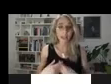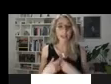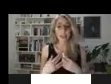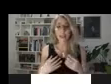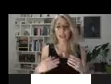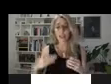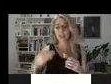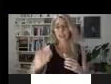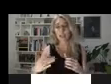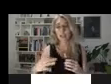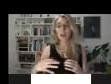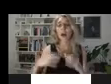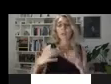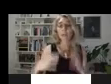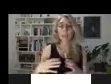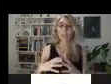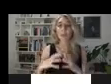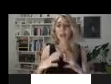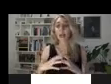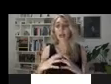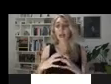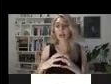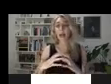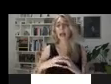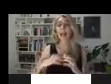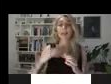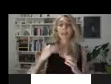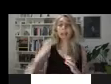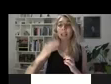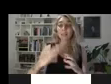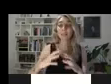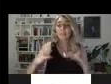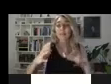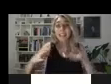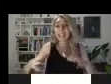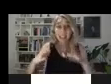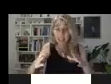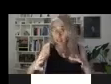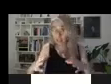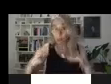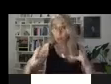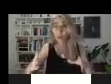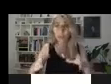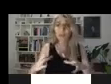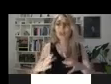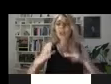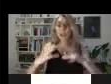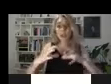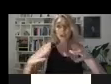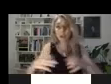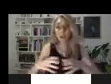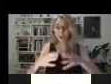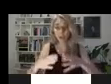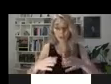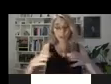carrera. En este sentido, aspiremos a las bienales más cercanas en un comienzo